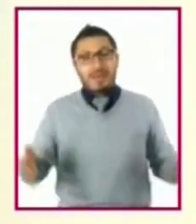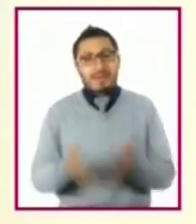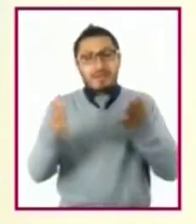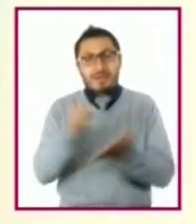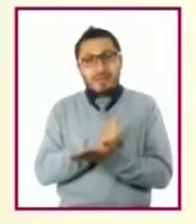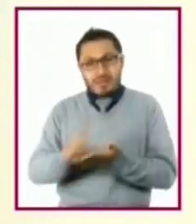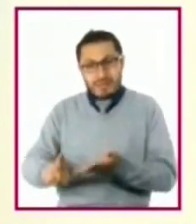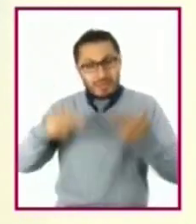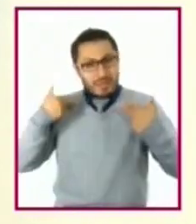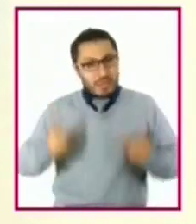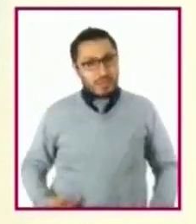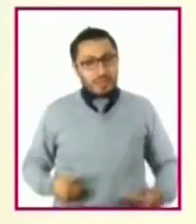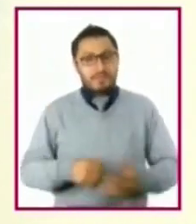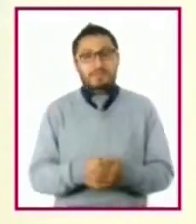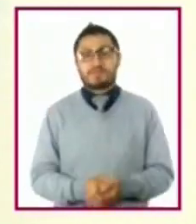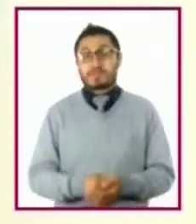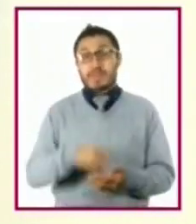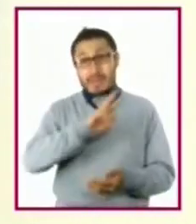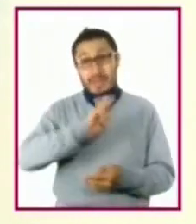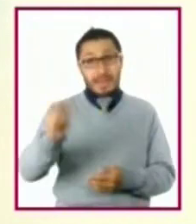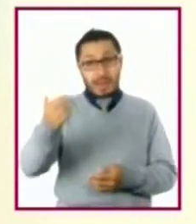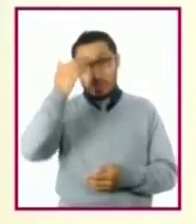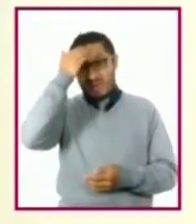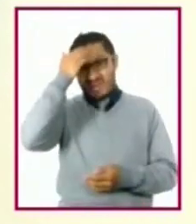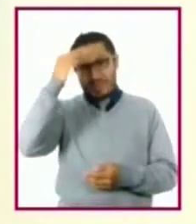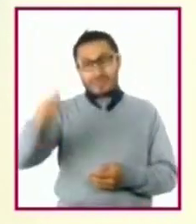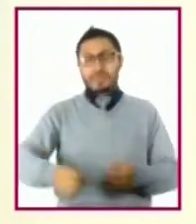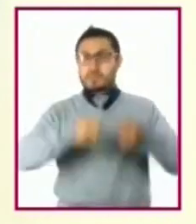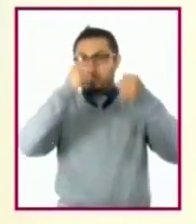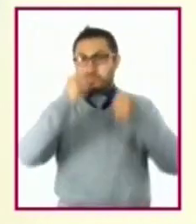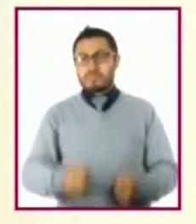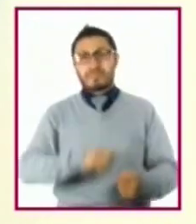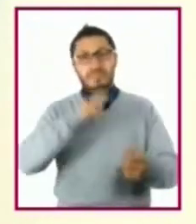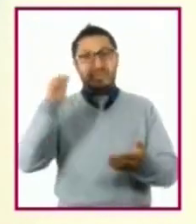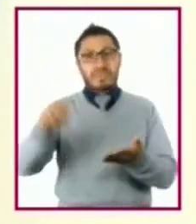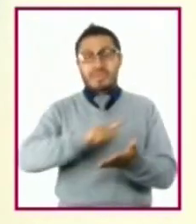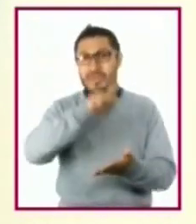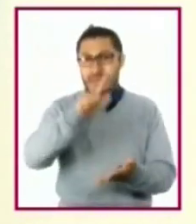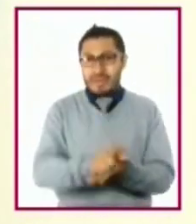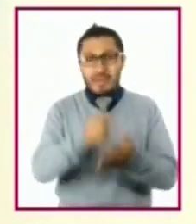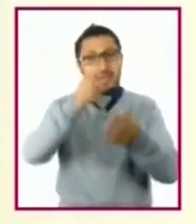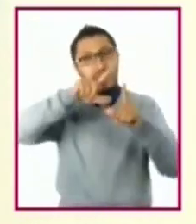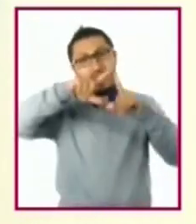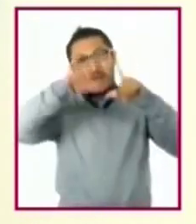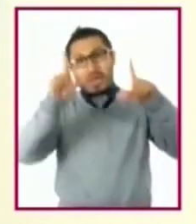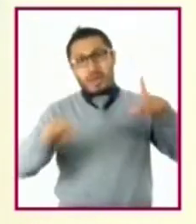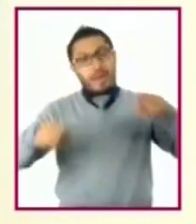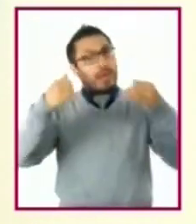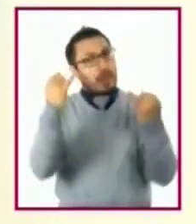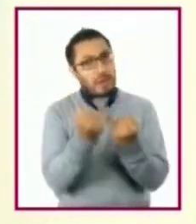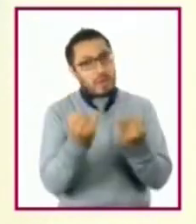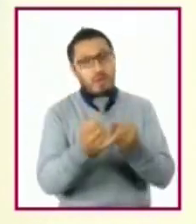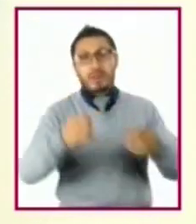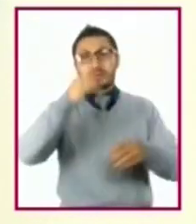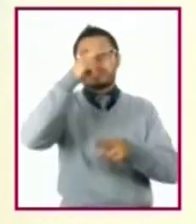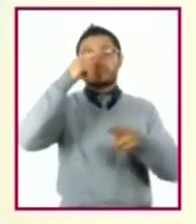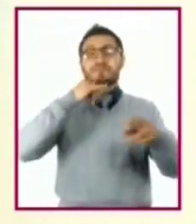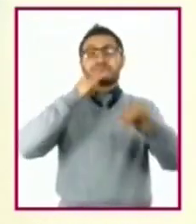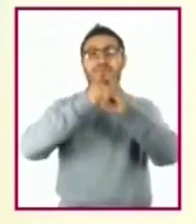son reconocidas y garantizadas por las leyes nacionales e internacionales. Al final de la